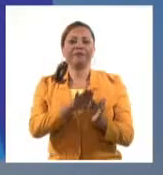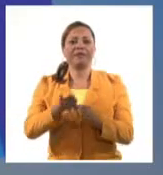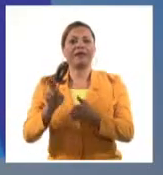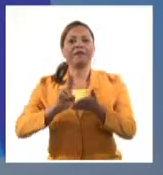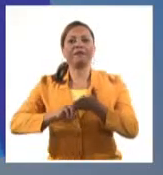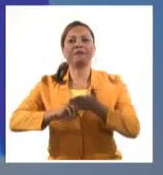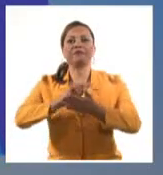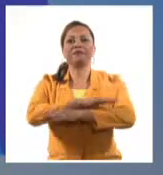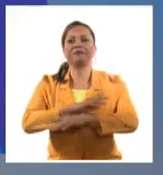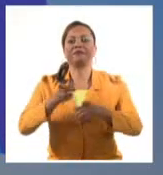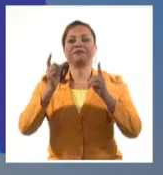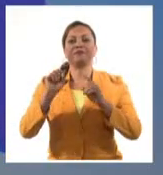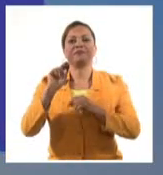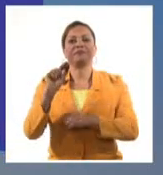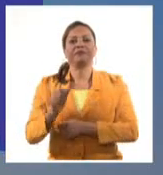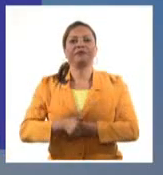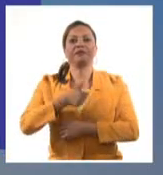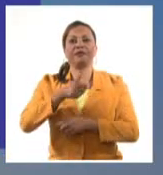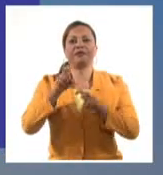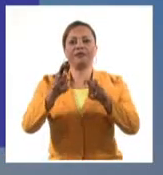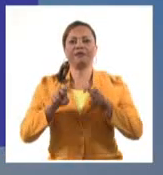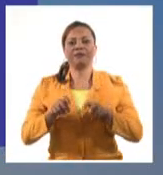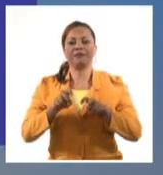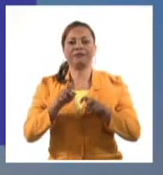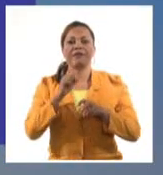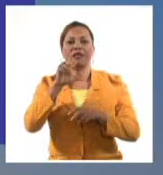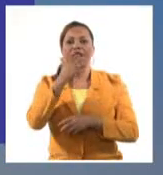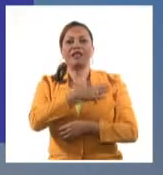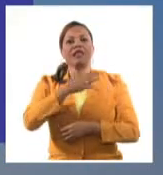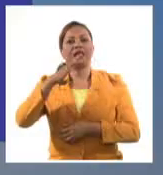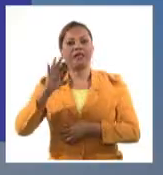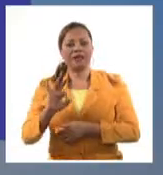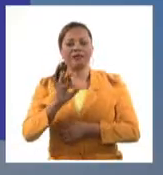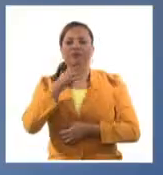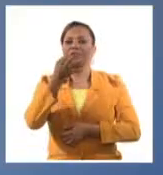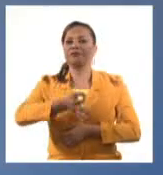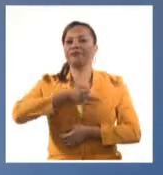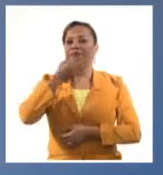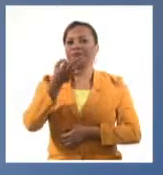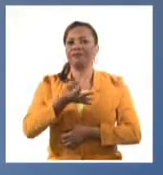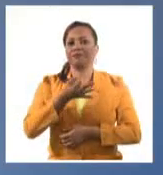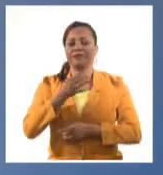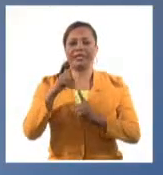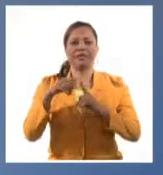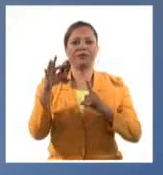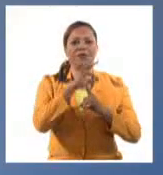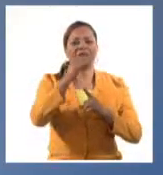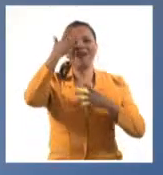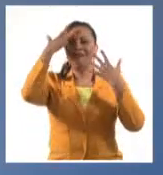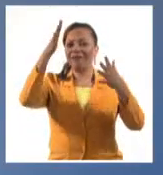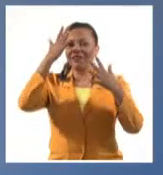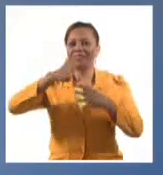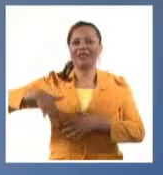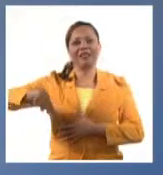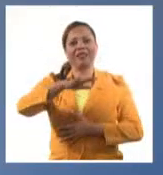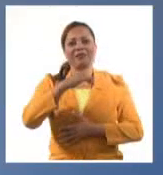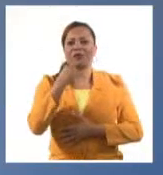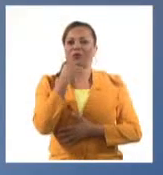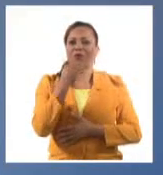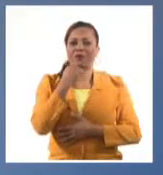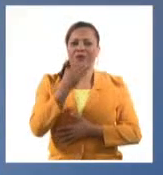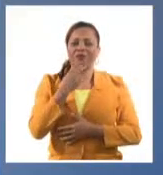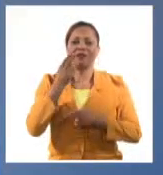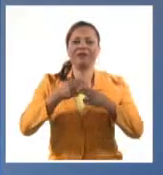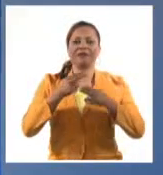Político y presidente de la Asamblea Nacional del Poder Popular, Esteban Lasso Hernández, tuiteó: felicidades y el reconocimiento en nombre de